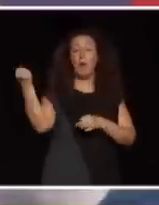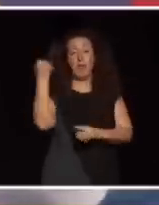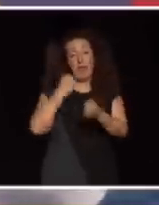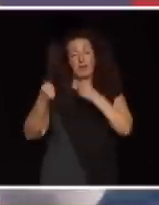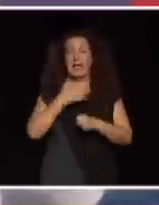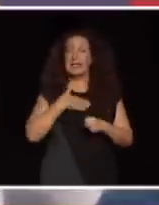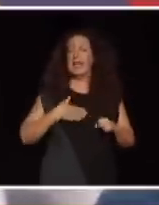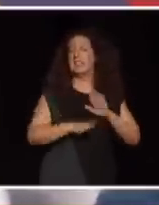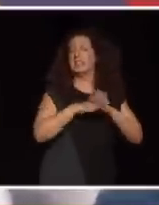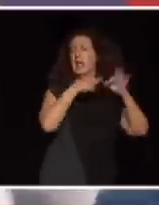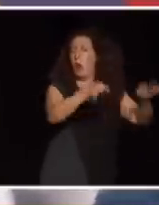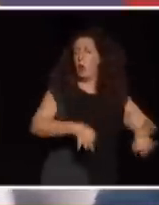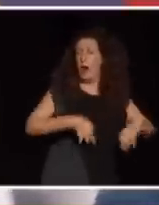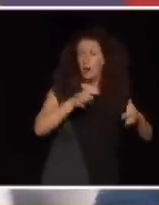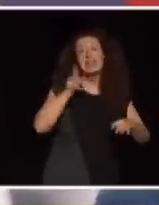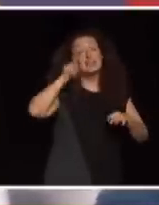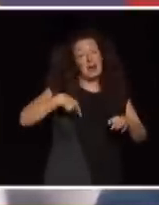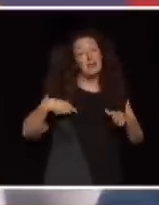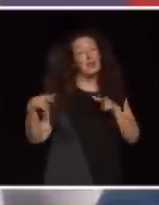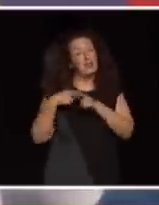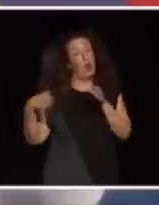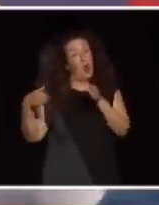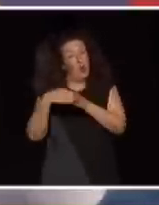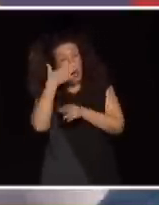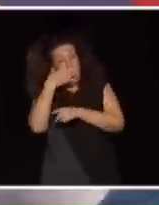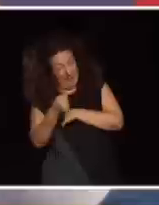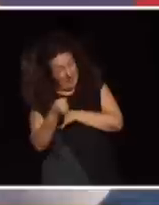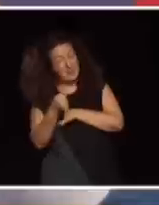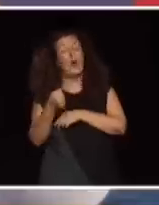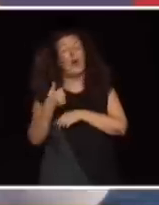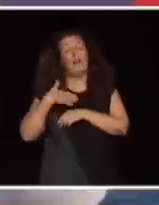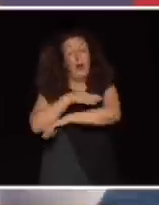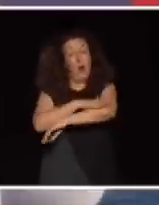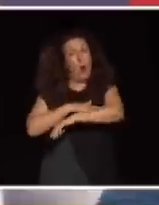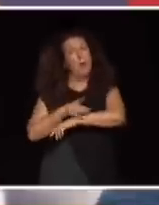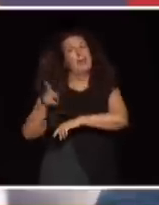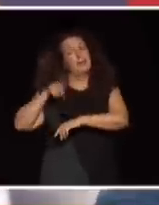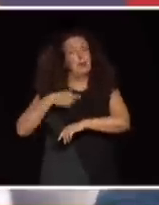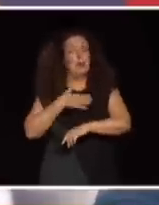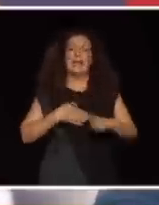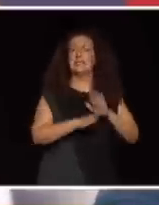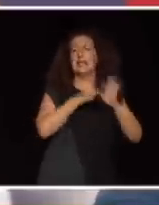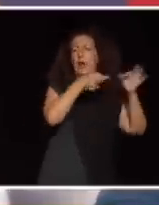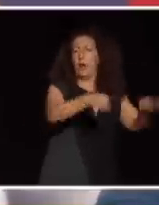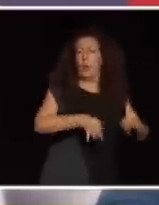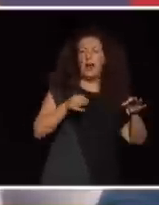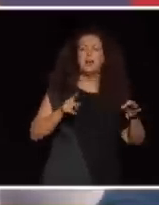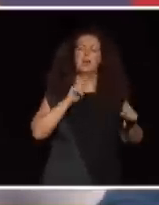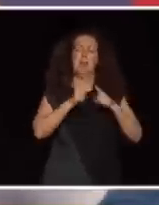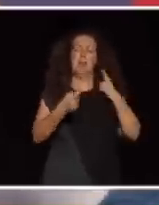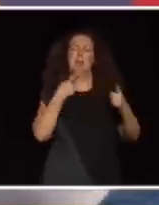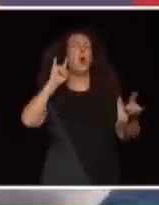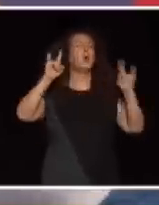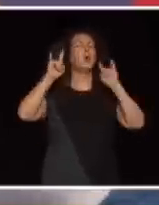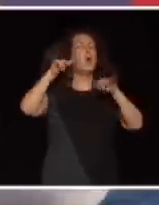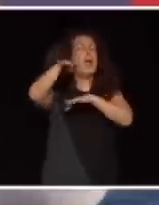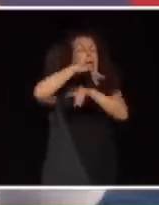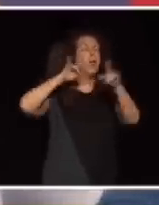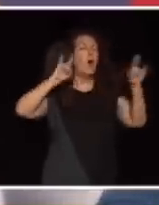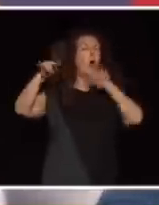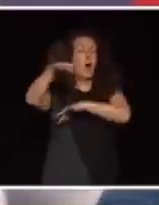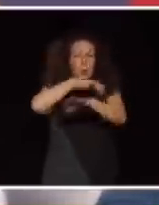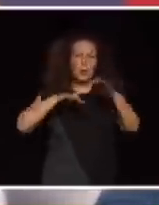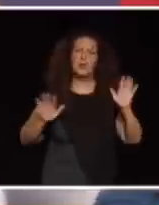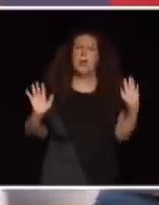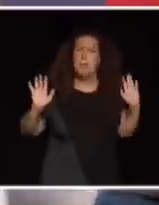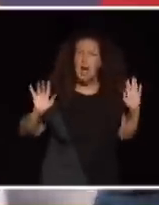nuestro socio de gobierno, que lo han llamado ruido. Pero, compañeros y compañeras, bendito ruido el que ha